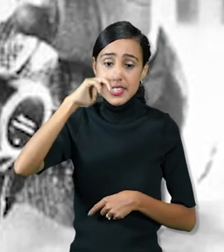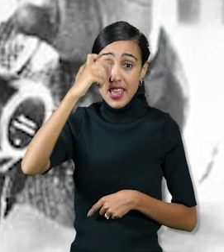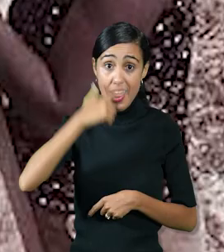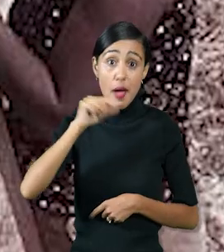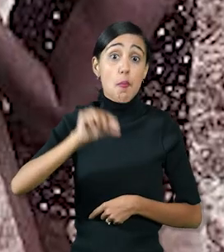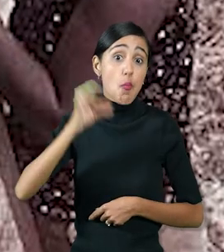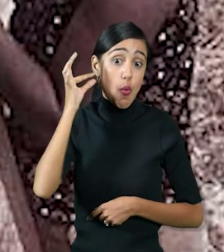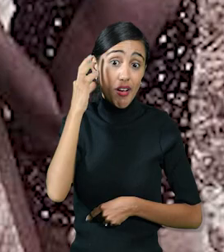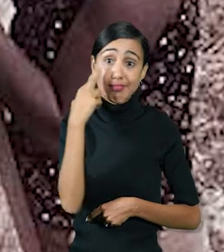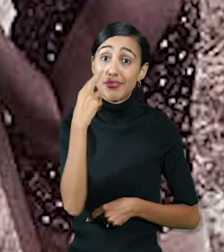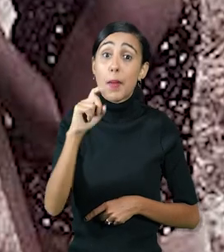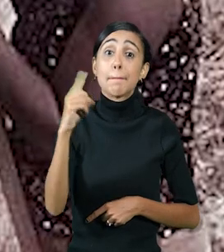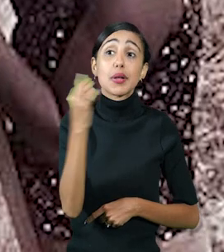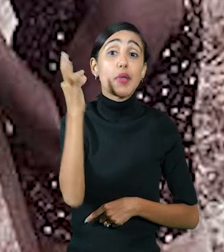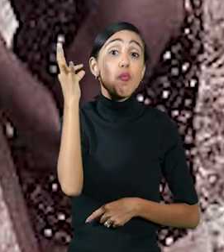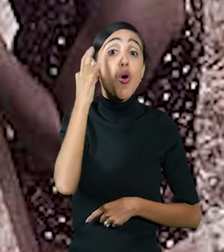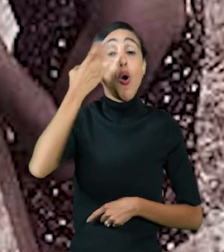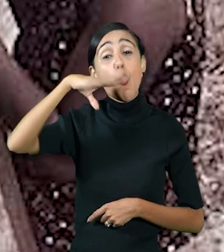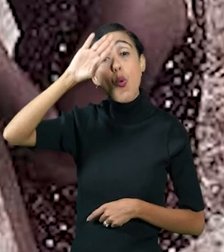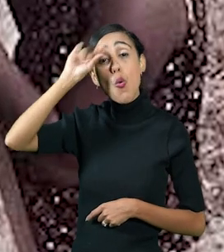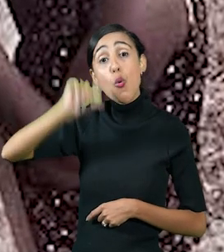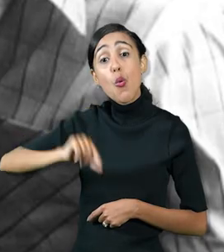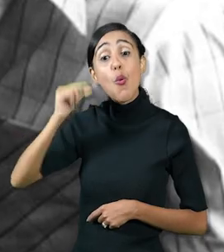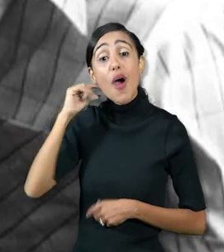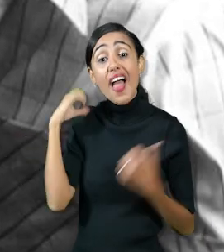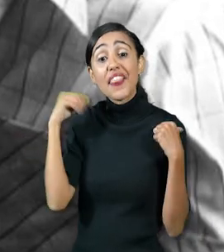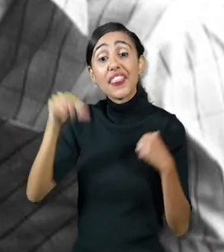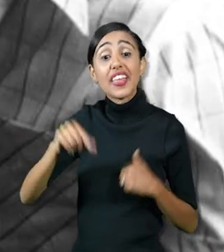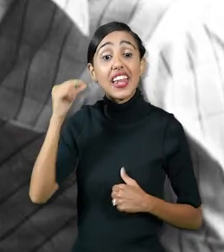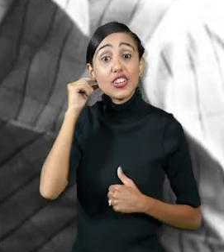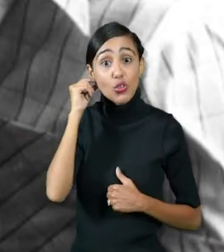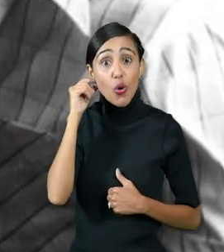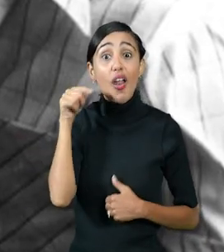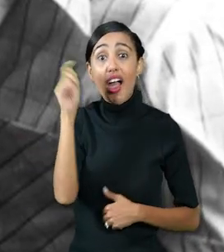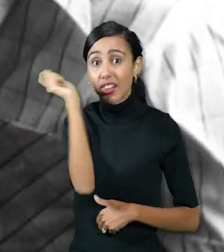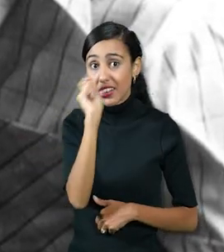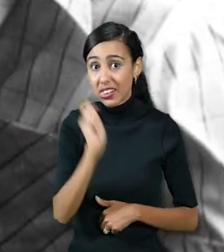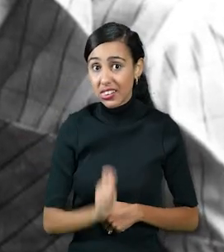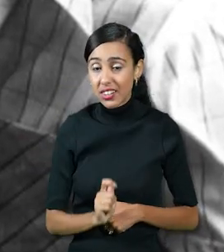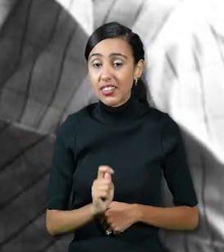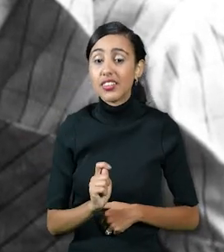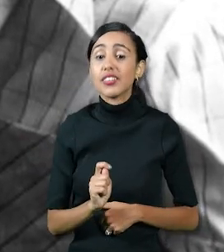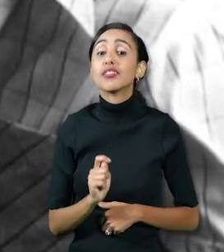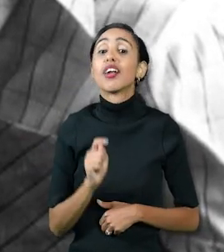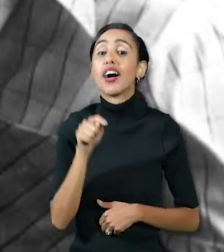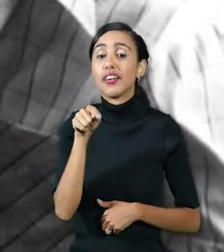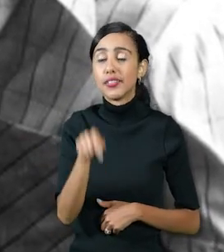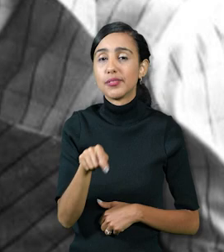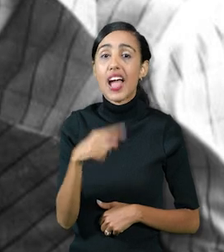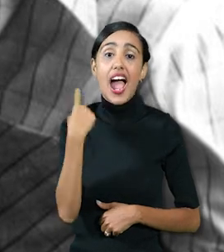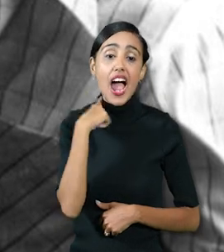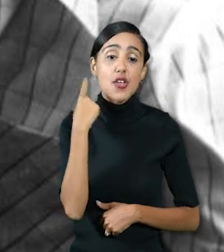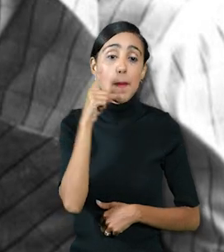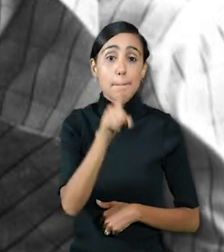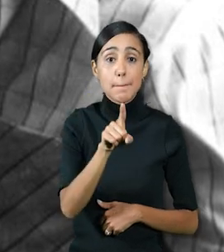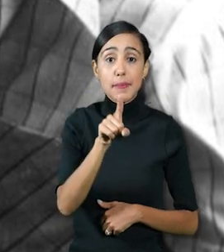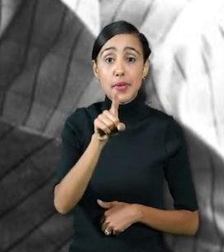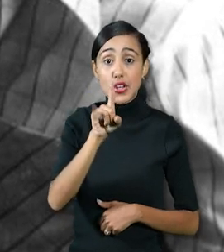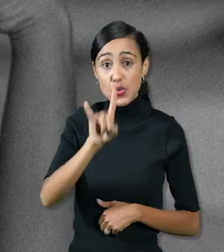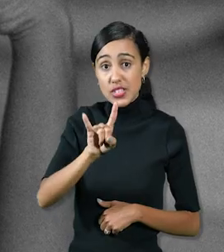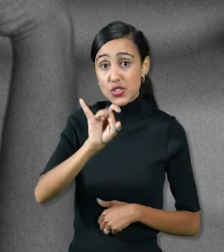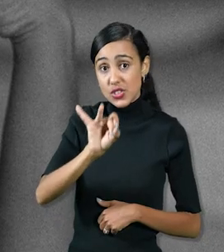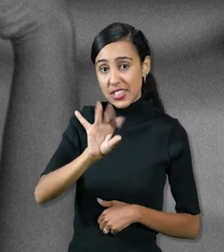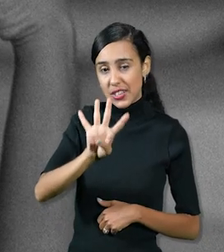reconocida como la primera mujer cubana que dirigió un largometraje de ficción. De cierta manera, en